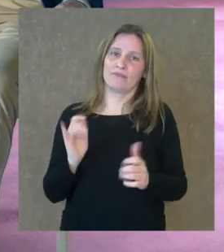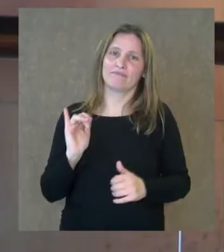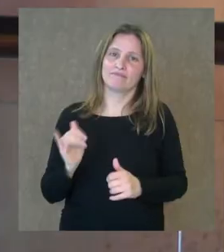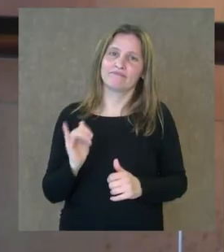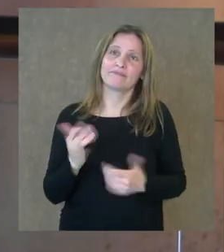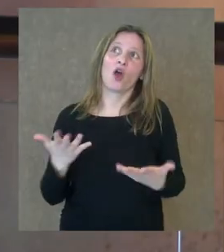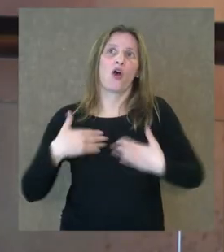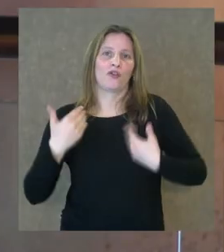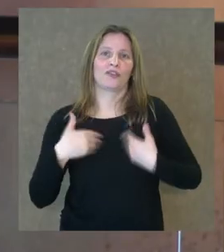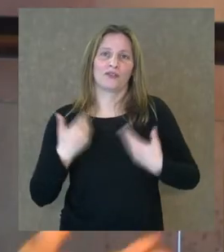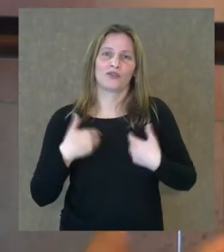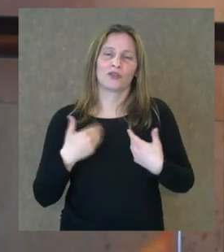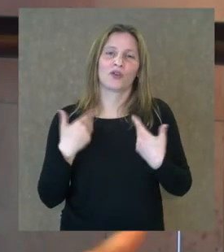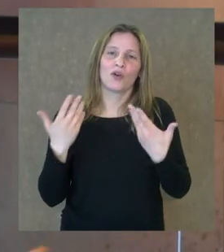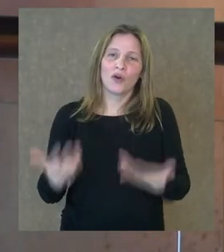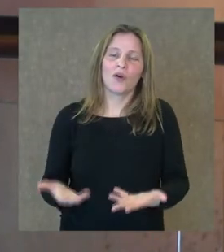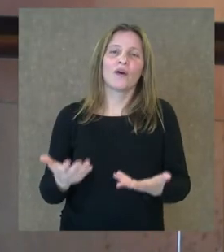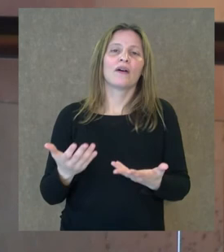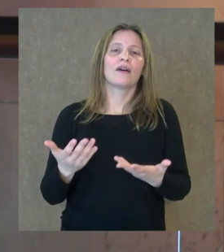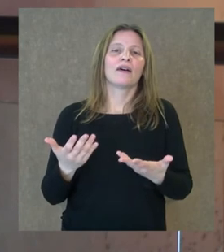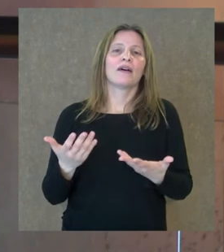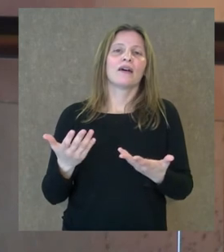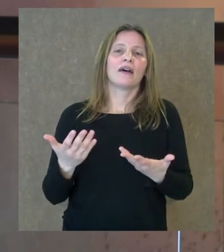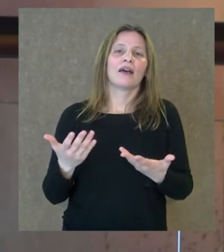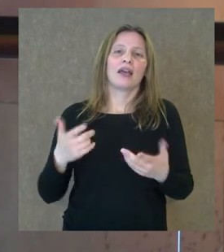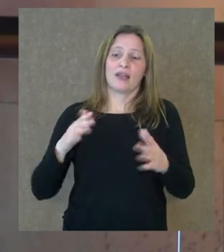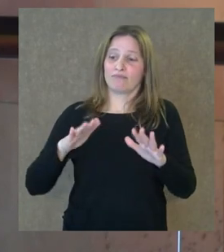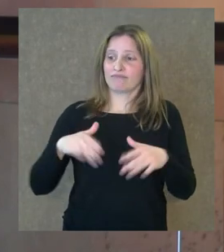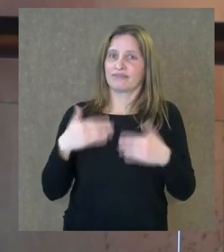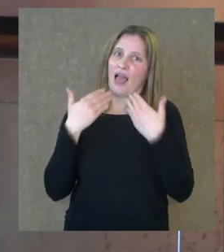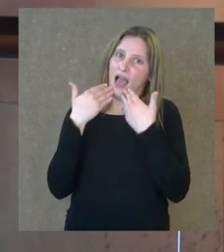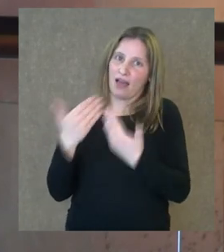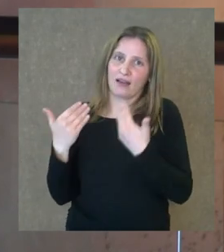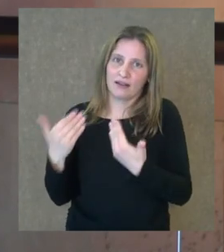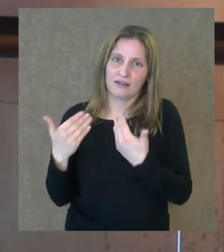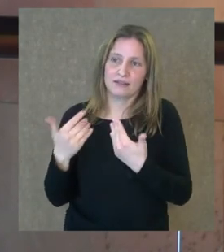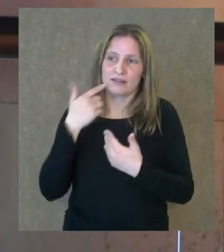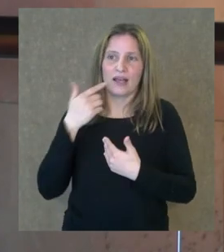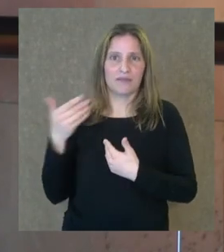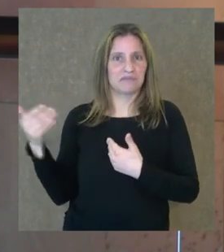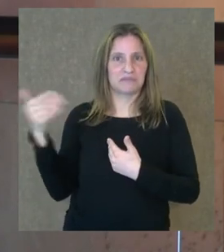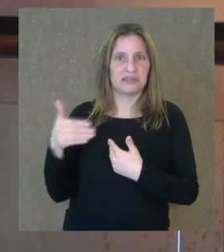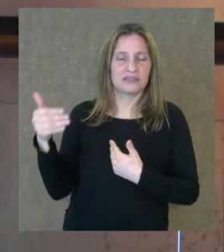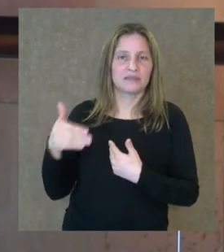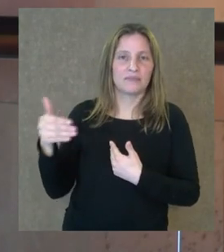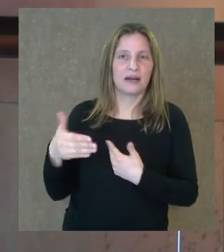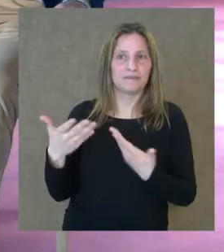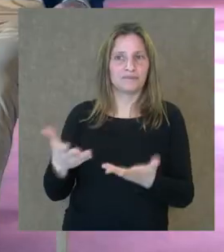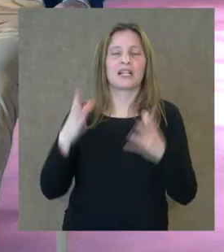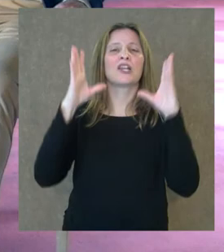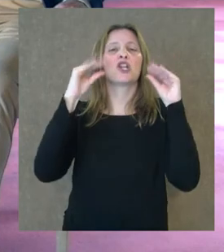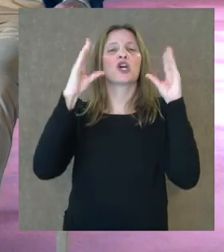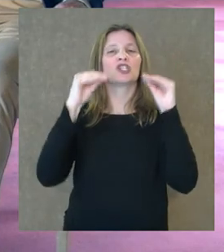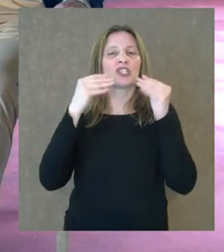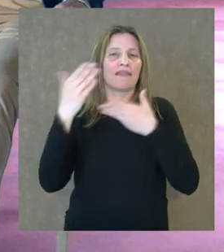estamos muy contentos en nombre de la institución del sol y te quiero agradecer la participación en